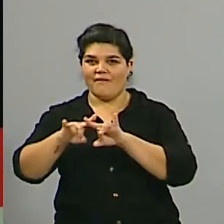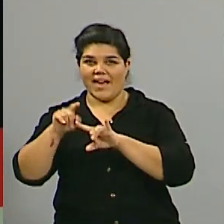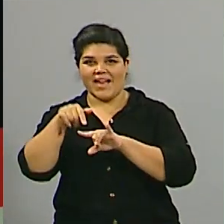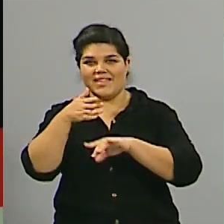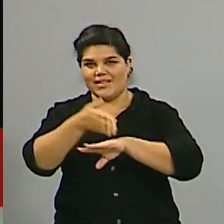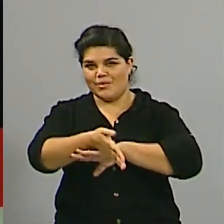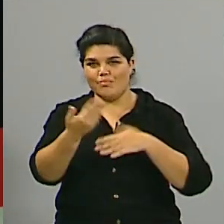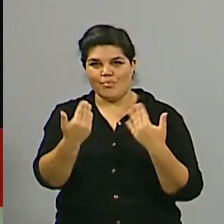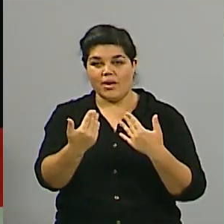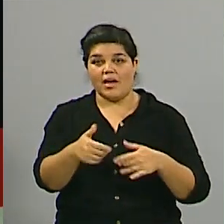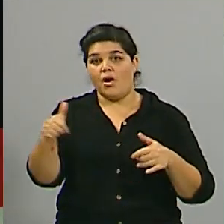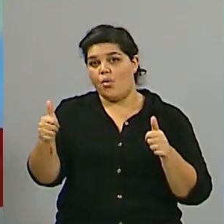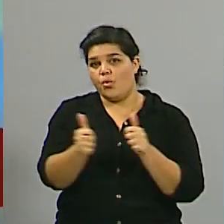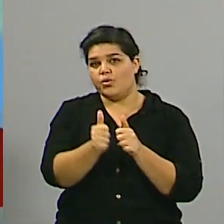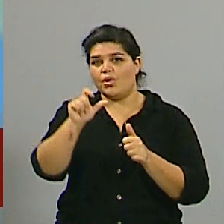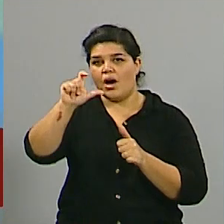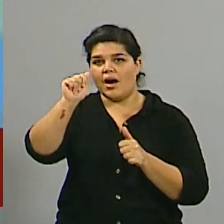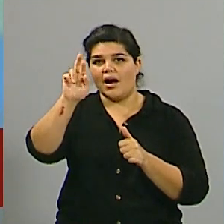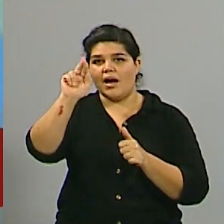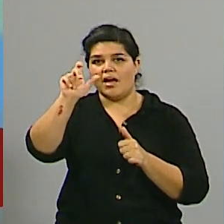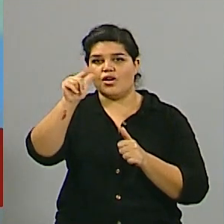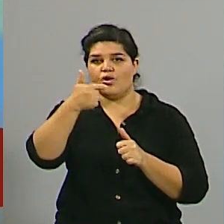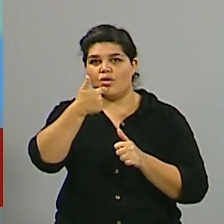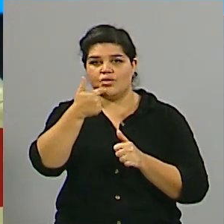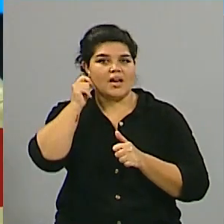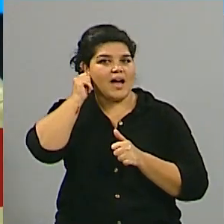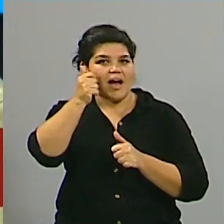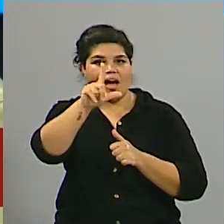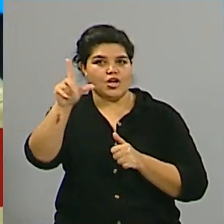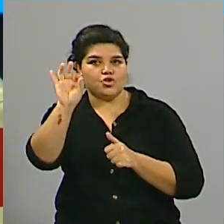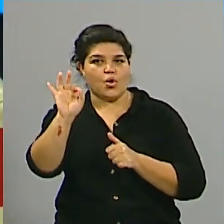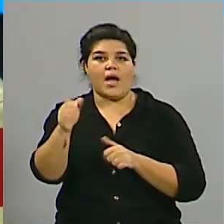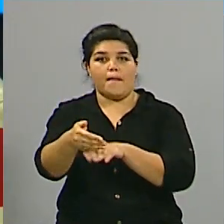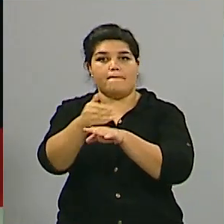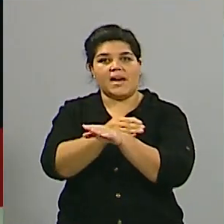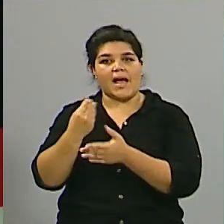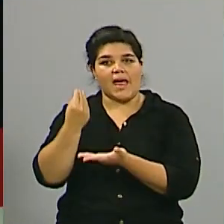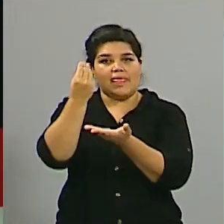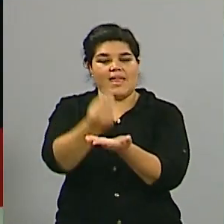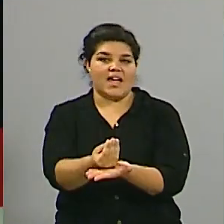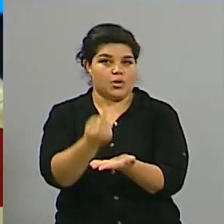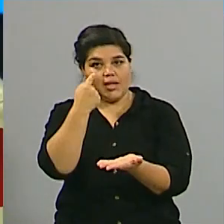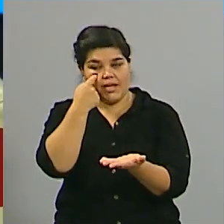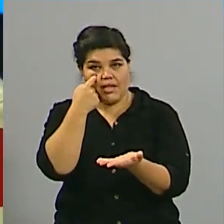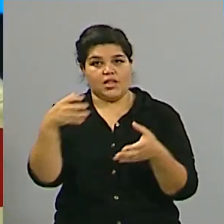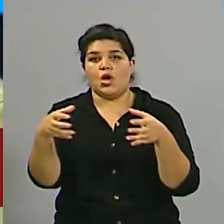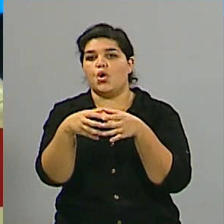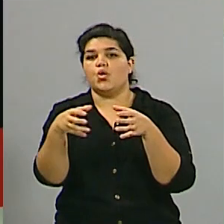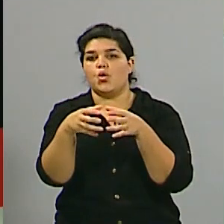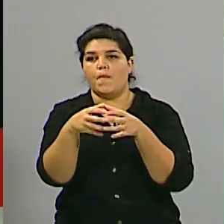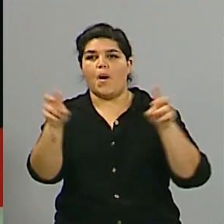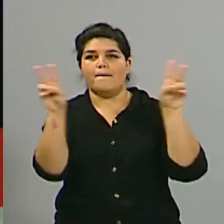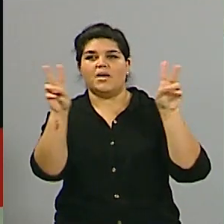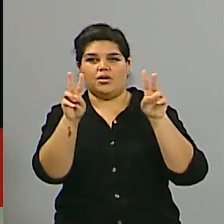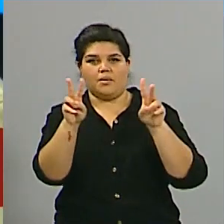www.unidiversidad.com.ar. Seguimos hablando con Carlos Gallo, que es precandidato a intendente por el departamento de Las Heras, por el peronismo, por el Frente Elegí. Lo vamos a decir así para